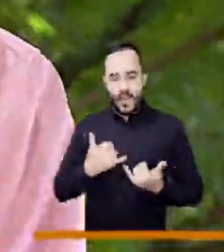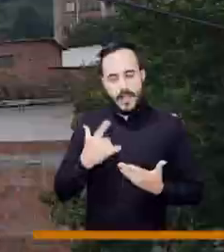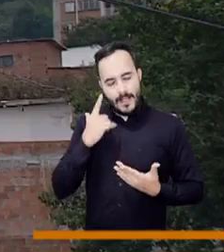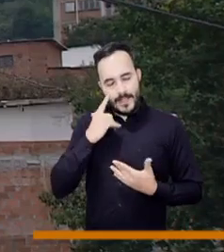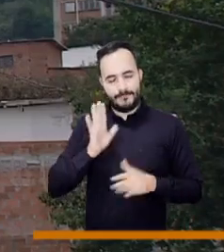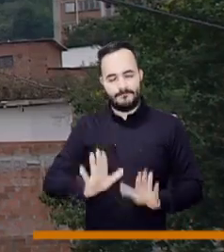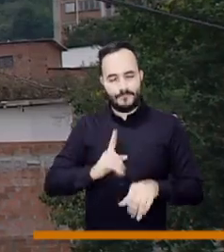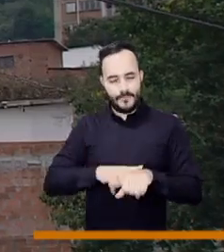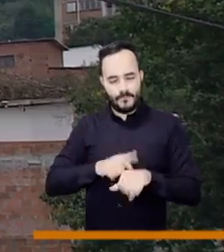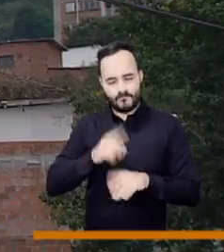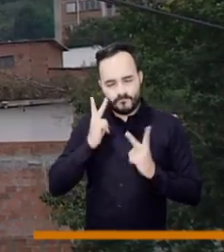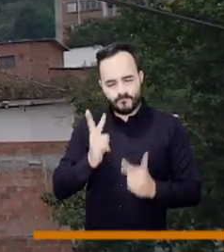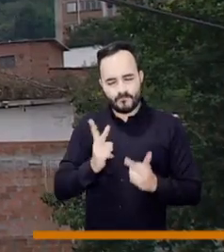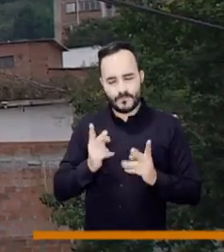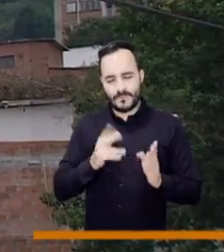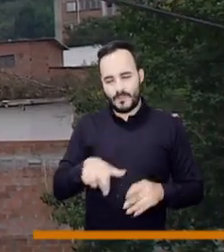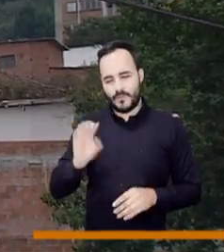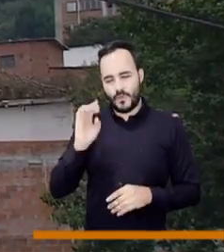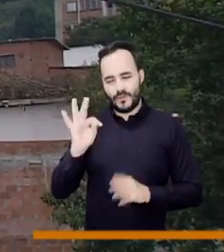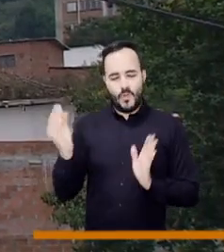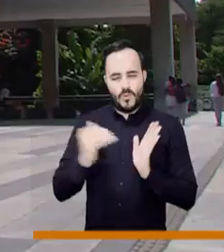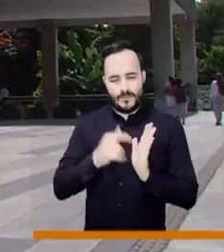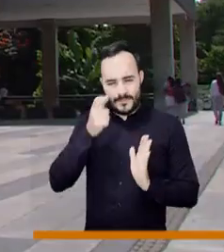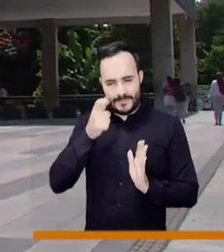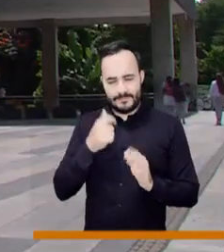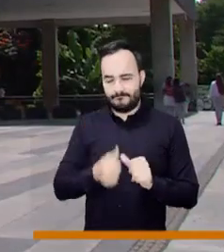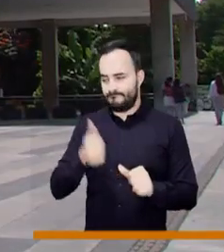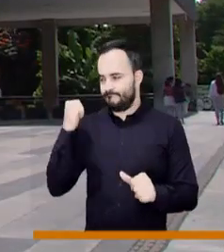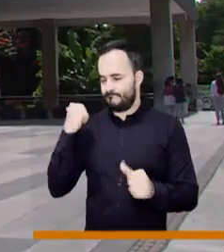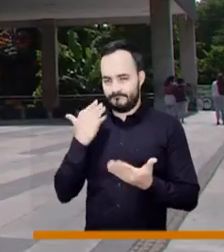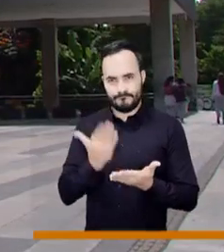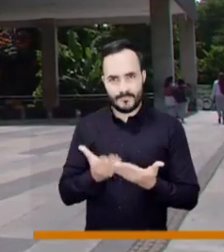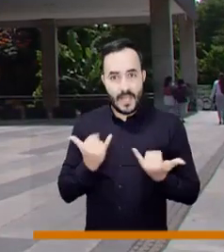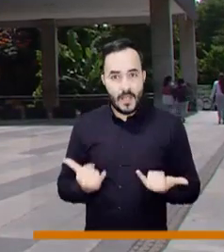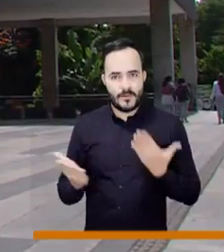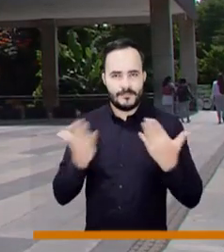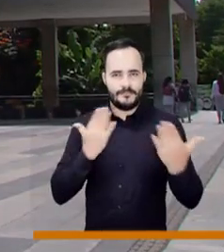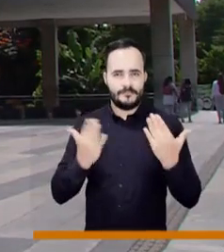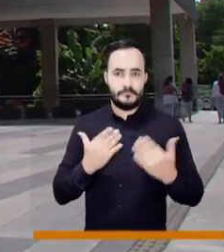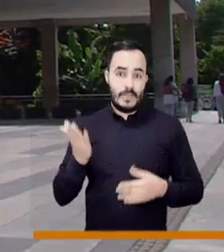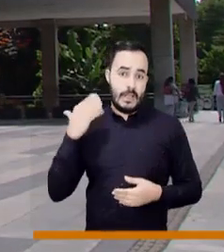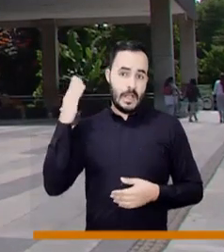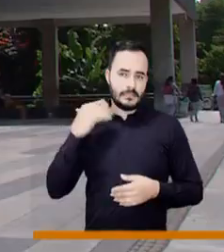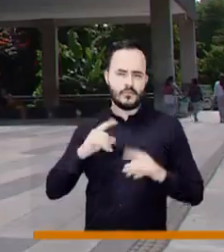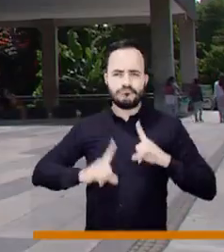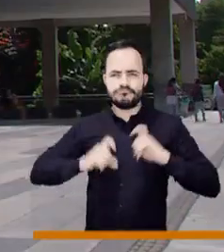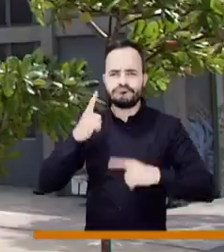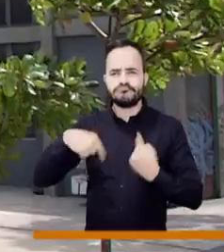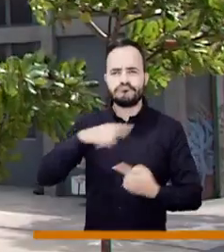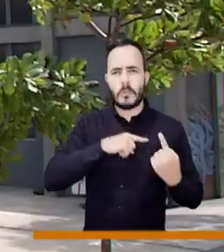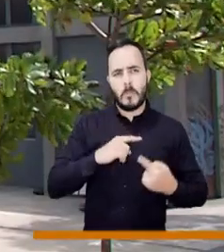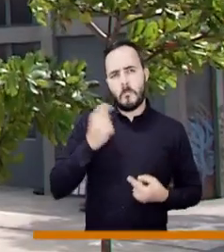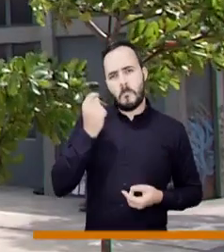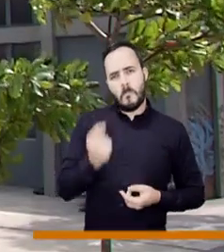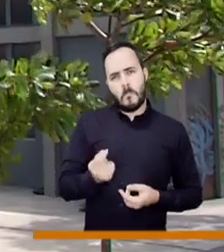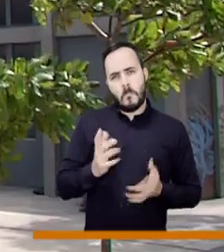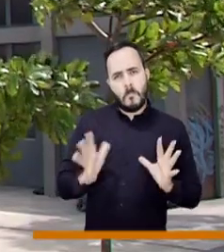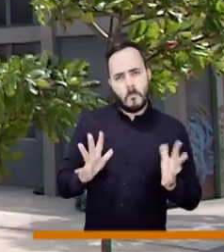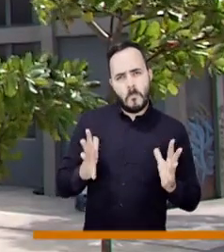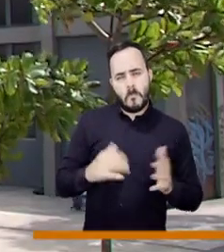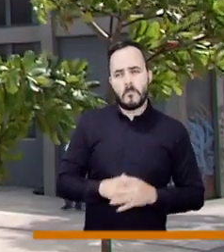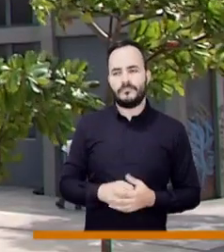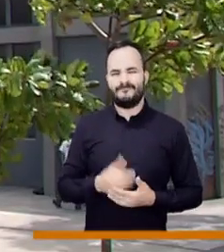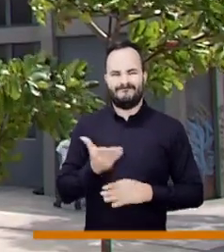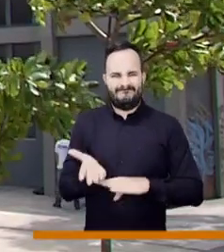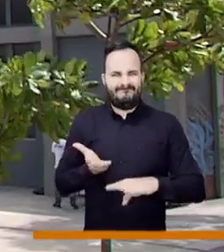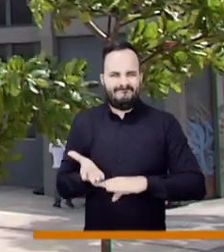plan de ordenamiento y adecuarlo a lo que es la ciudad de Medellín ahora. Hace 10 años no teníamos una ciudad tan turística, tan demandante